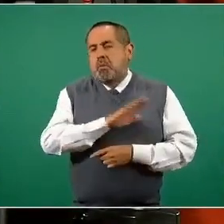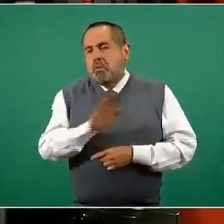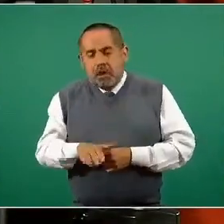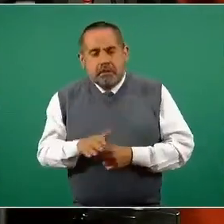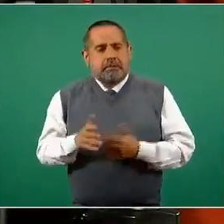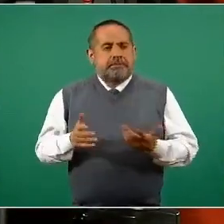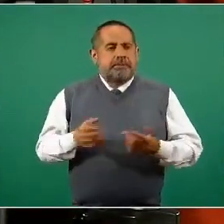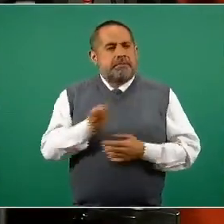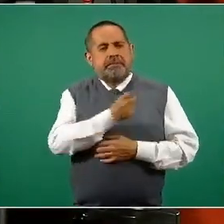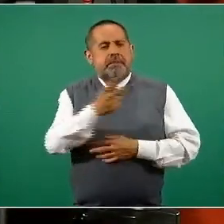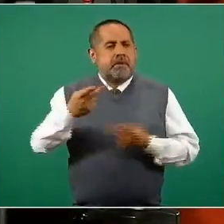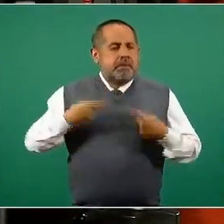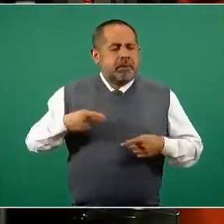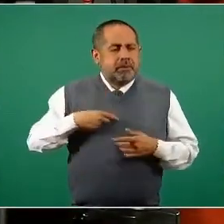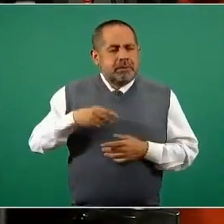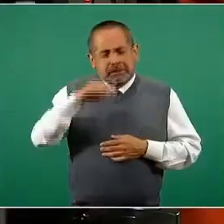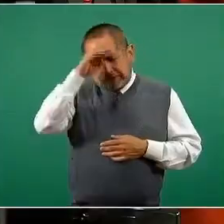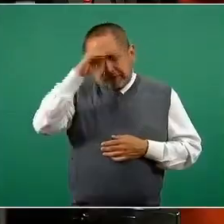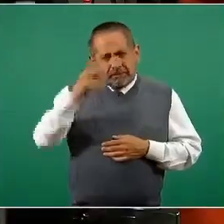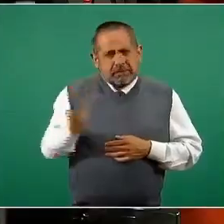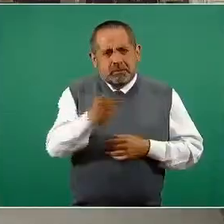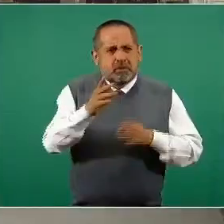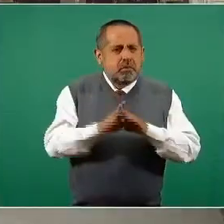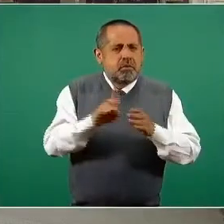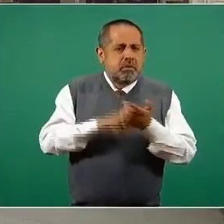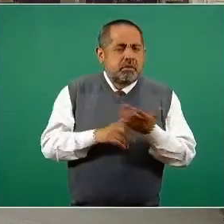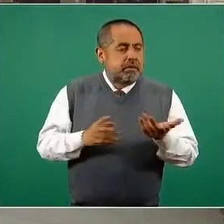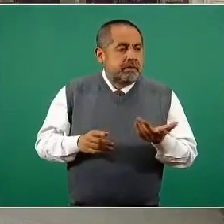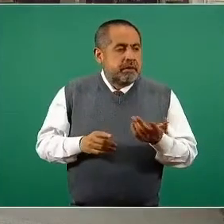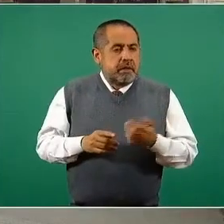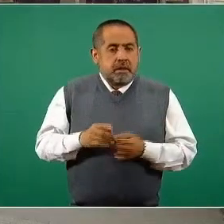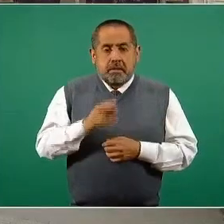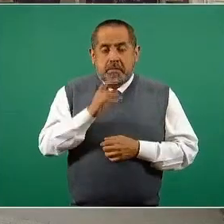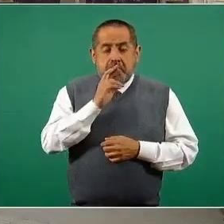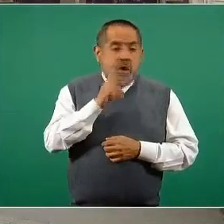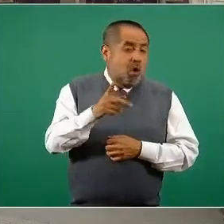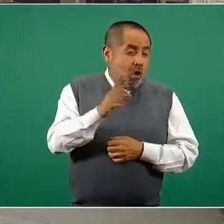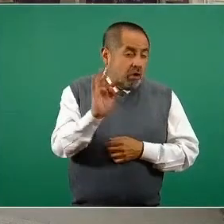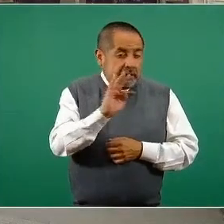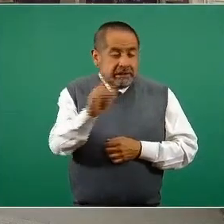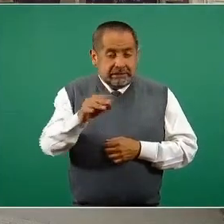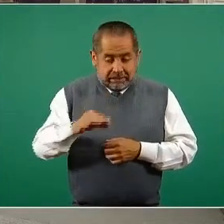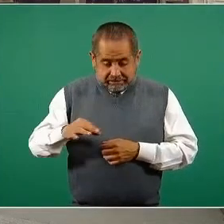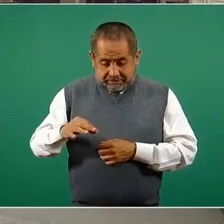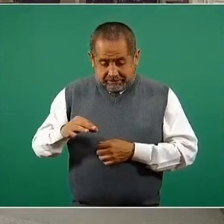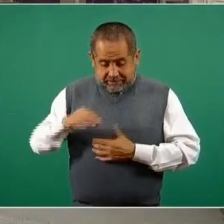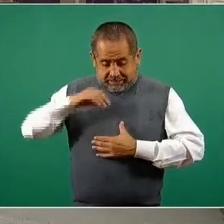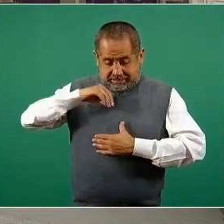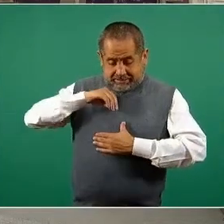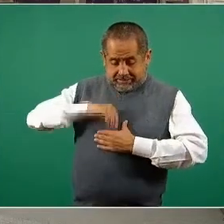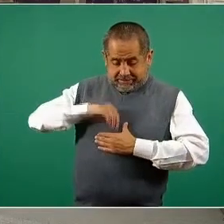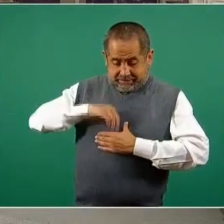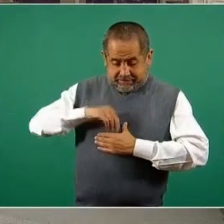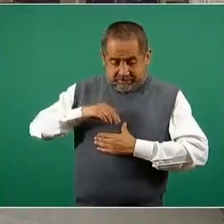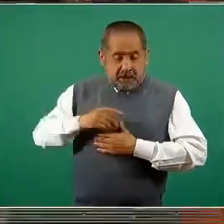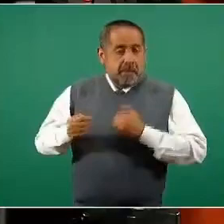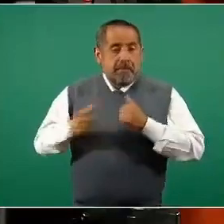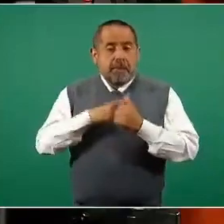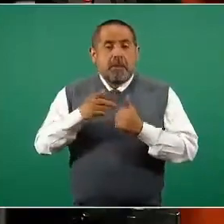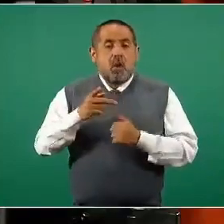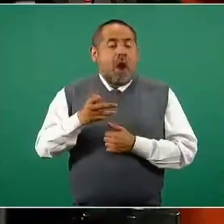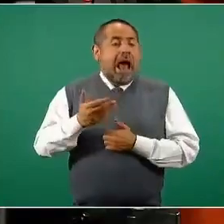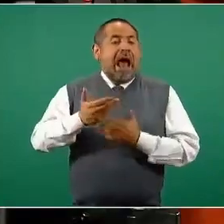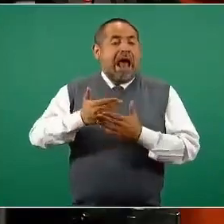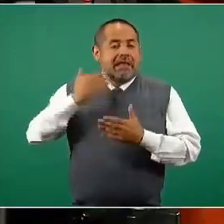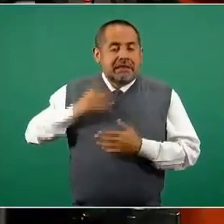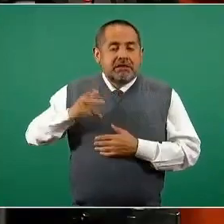en preguntar si entonces sería conveniente realizarse una prueba de COVID previo a la vacunación